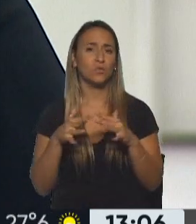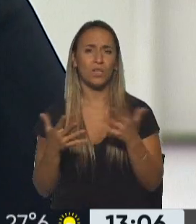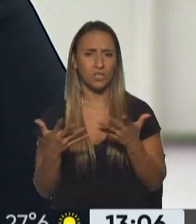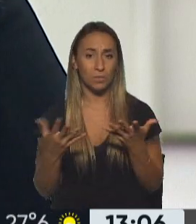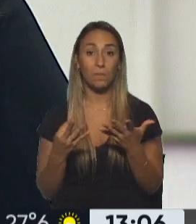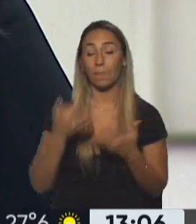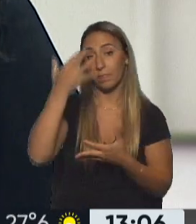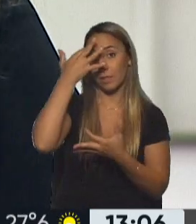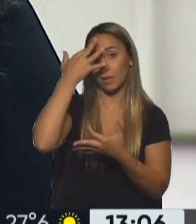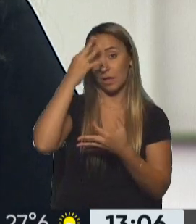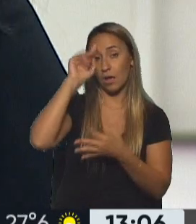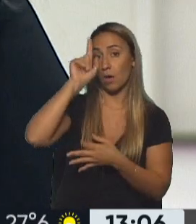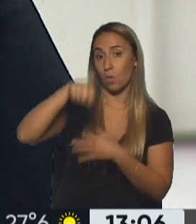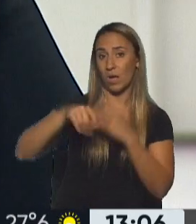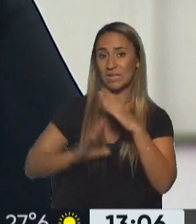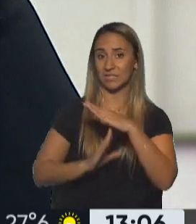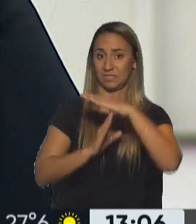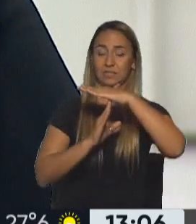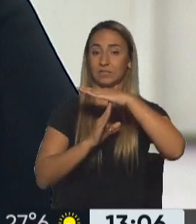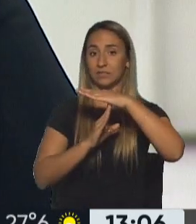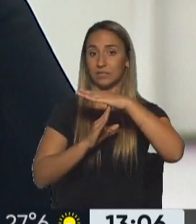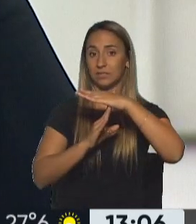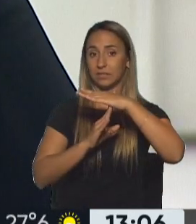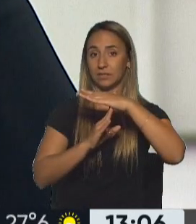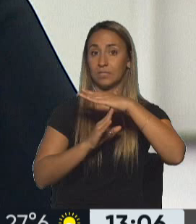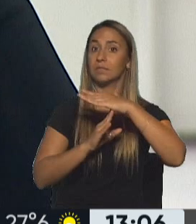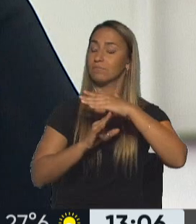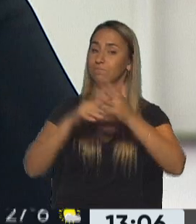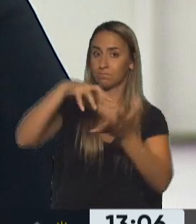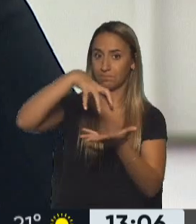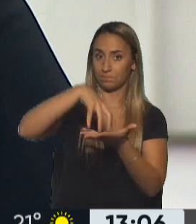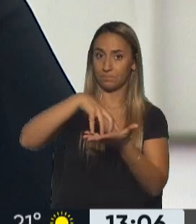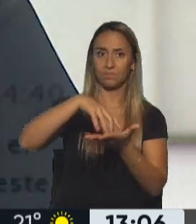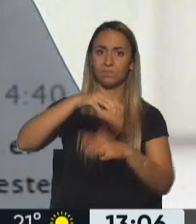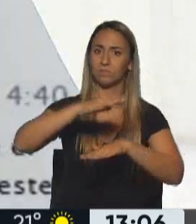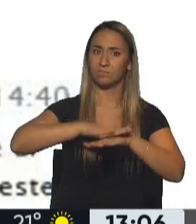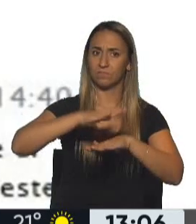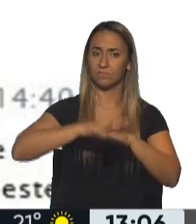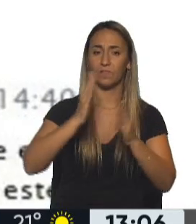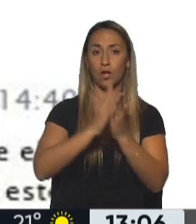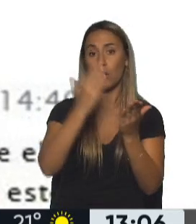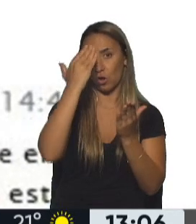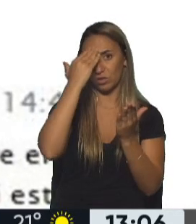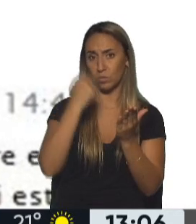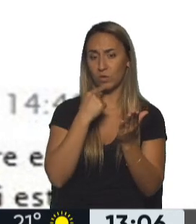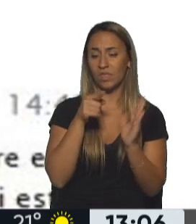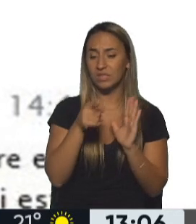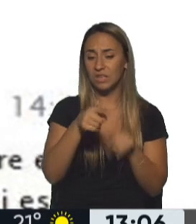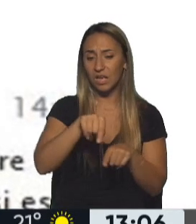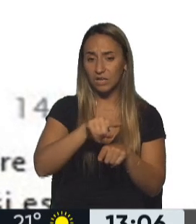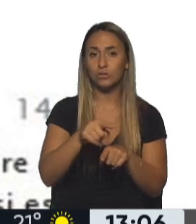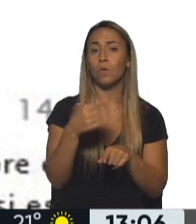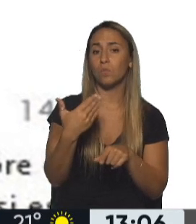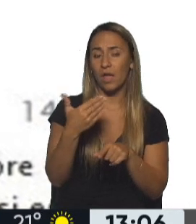Consejo de la magistratura que es el órgano constitucional que tiene a su cargo la la el nombramiento y